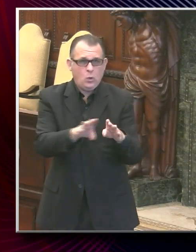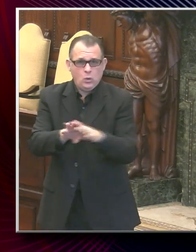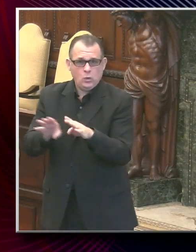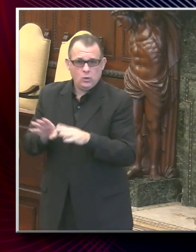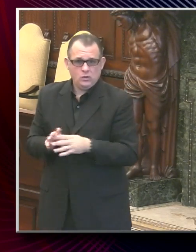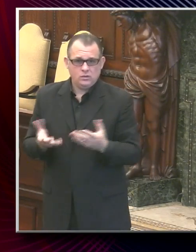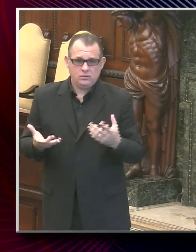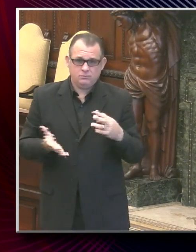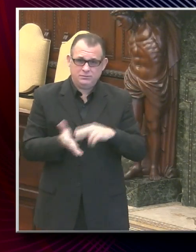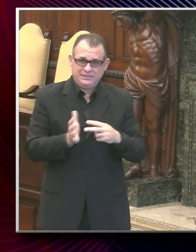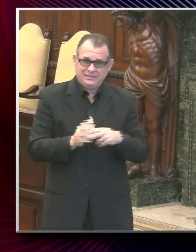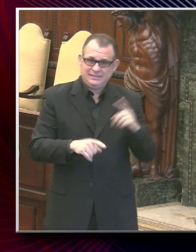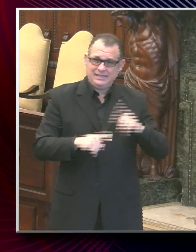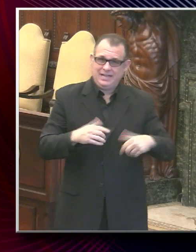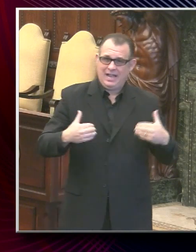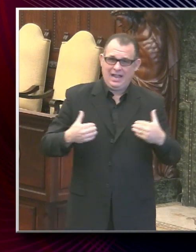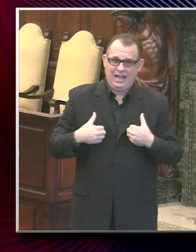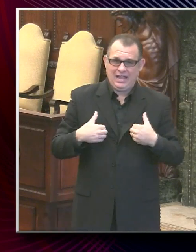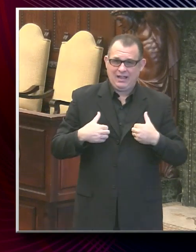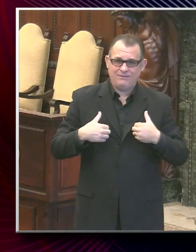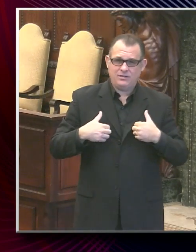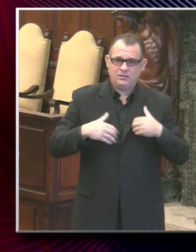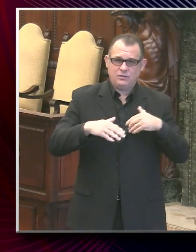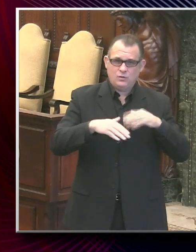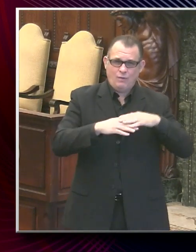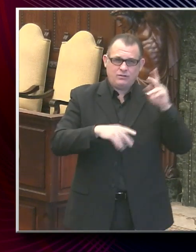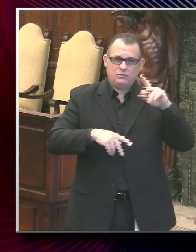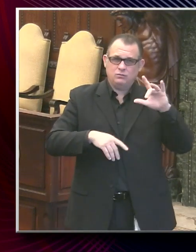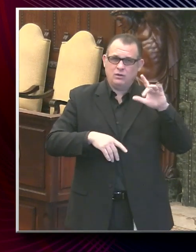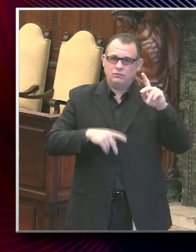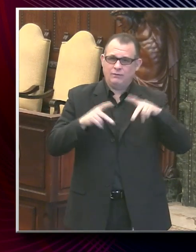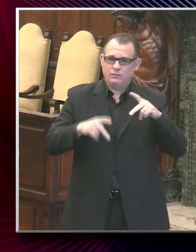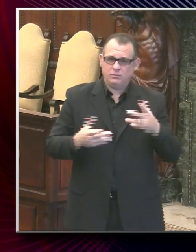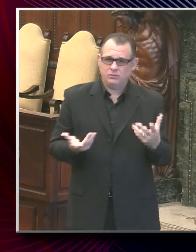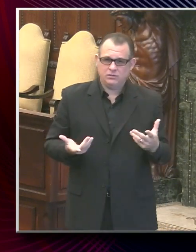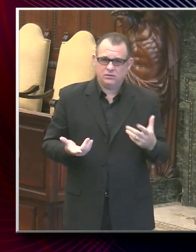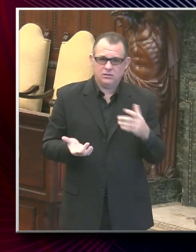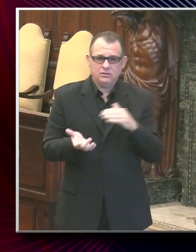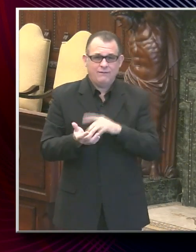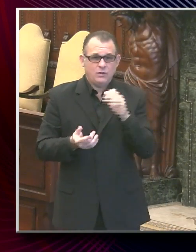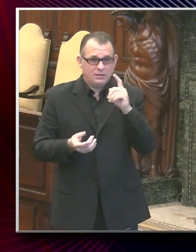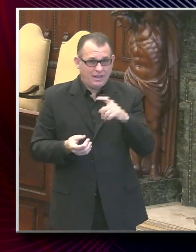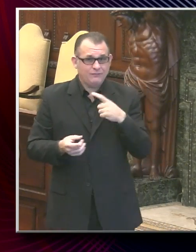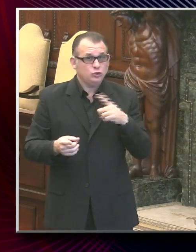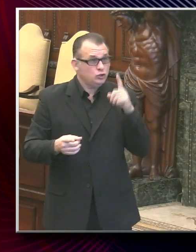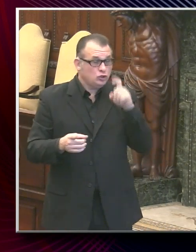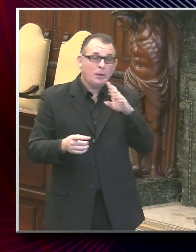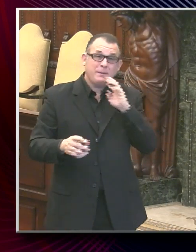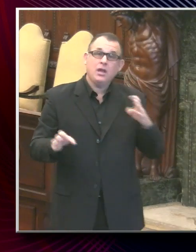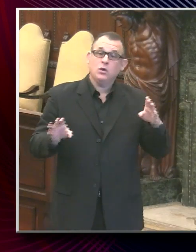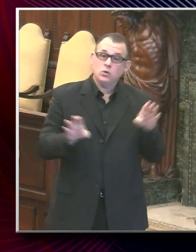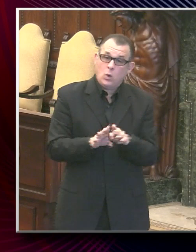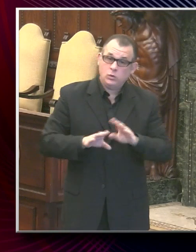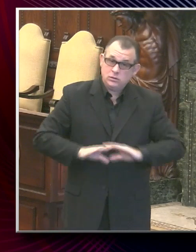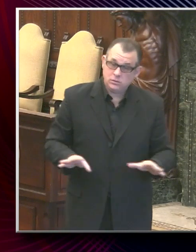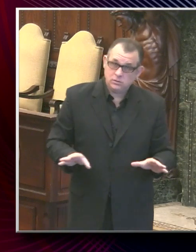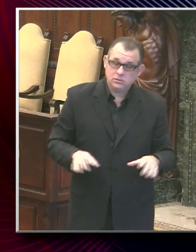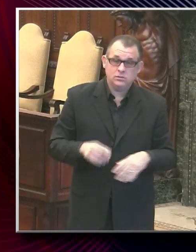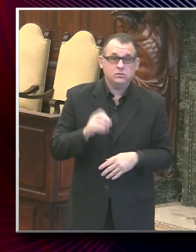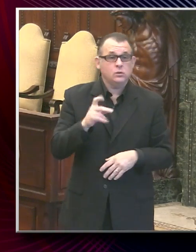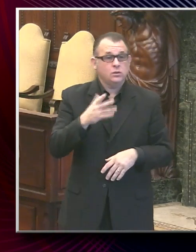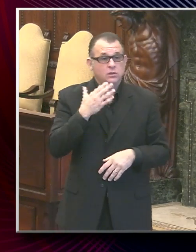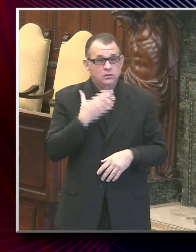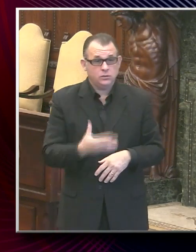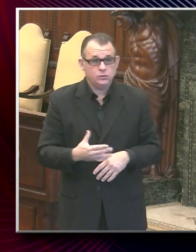can't have audiences of more than 25 people? They're closed. Okay, great. That's it for me. Thank you.